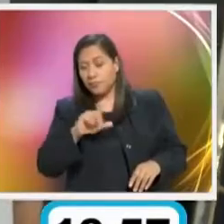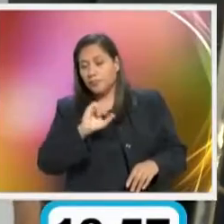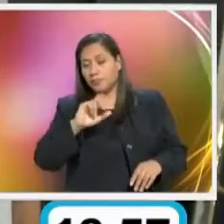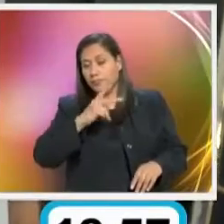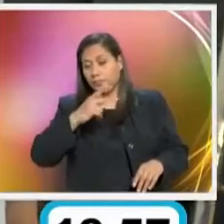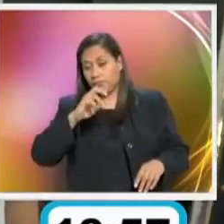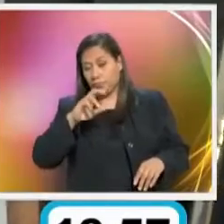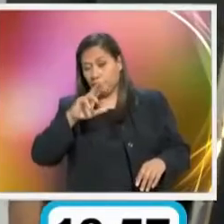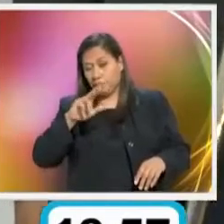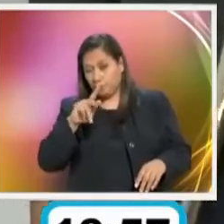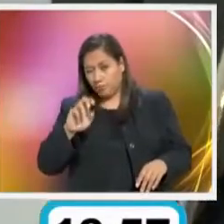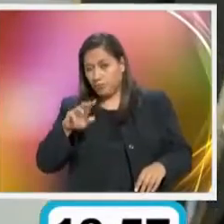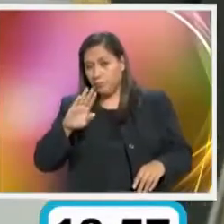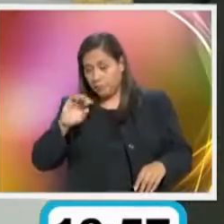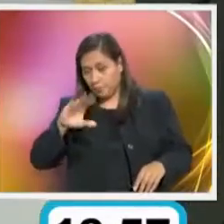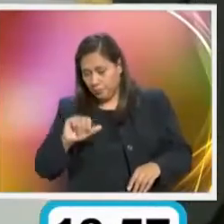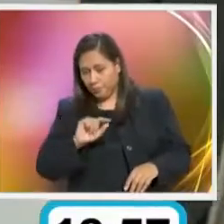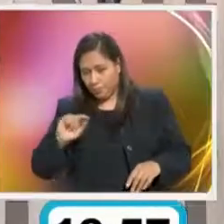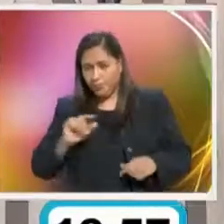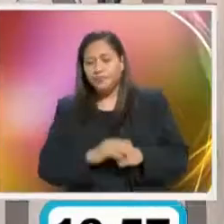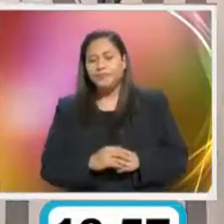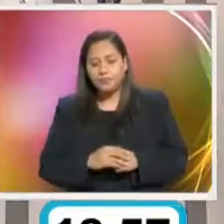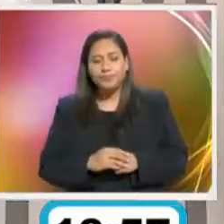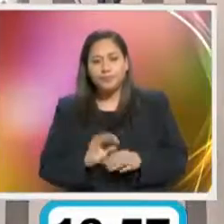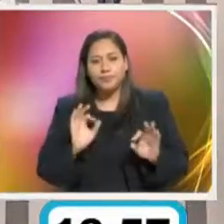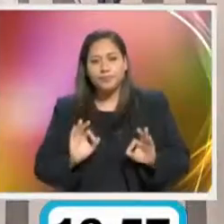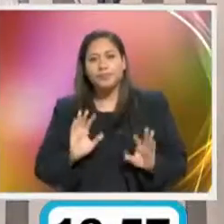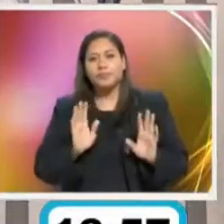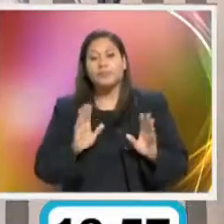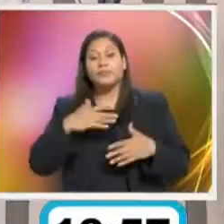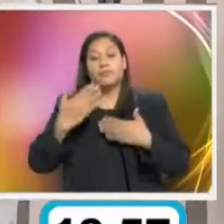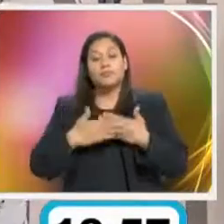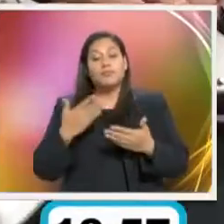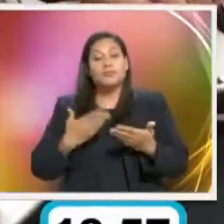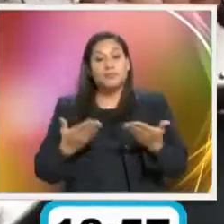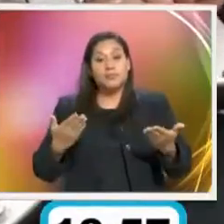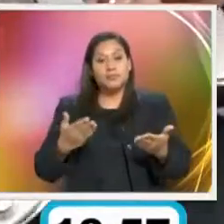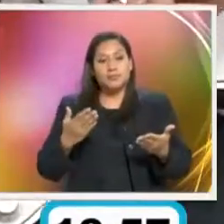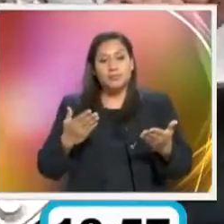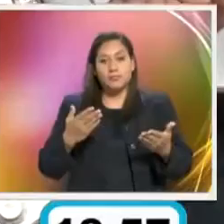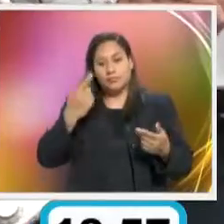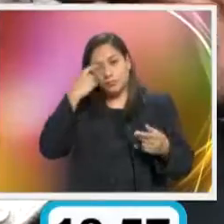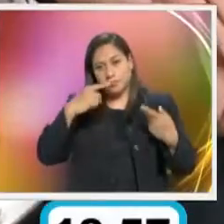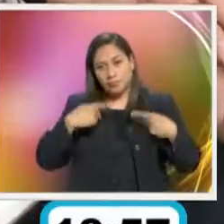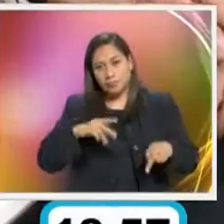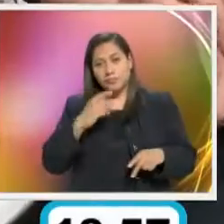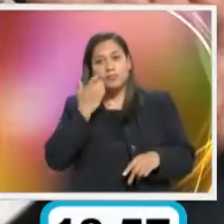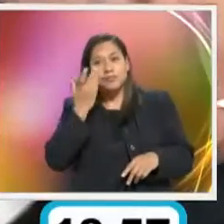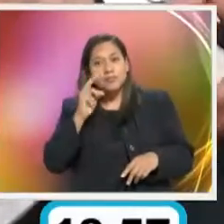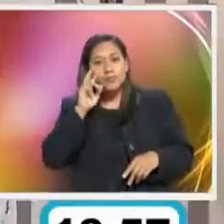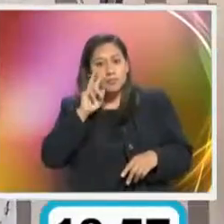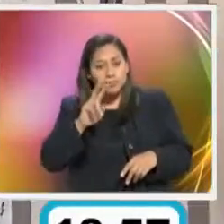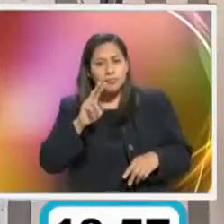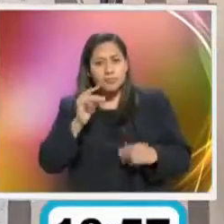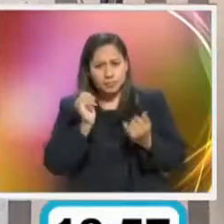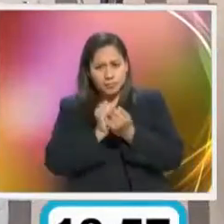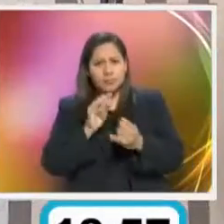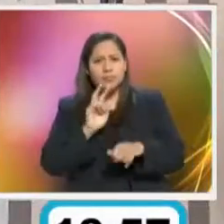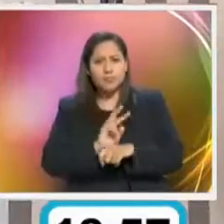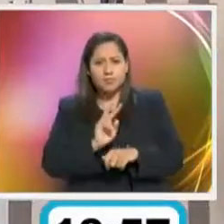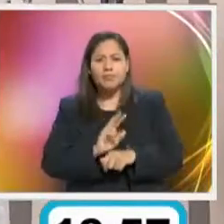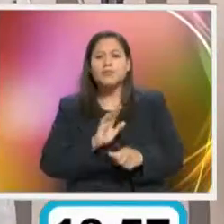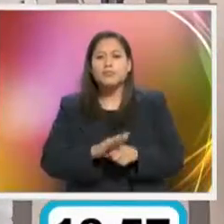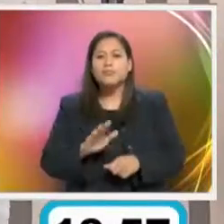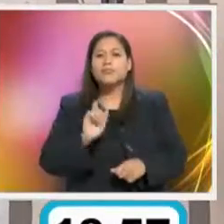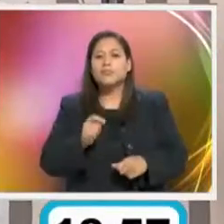encontrarnos también en Twitter como Shaky-Bomba. Perfecto. Y las próximas presentaciones para que las personas que quieran verlos también Claro. estén pendientes, ¿cuáles